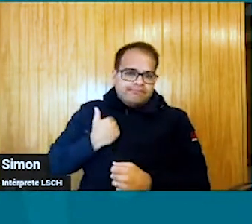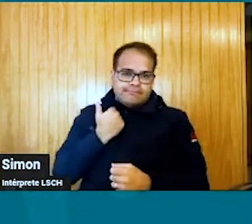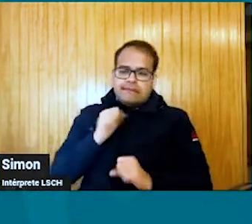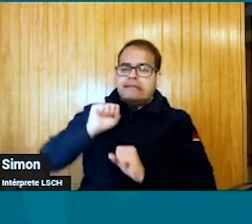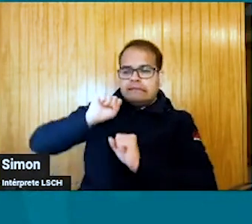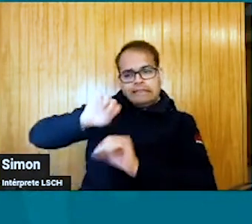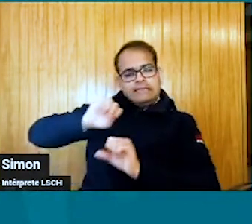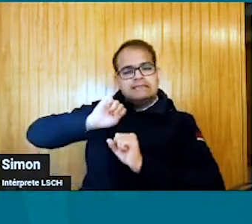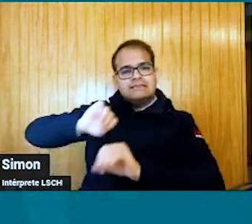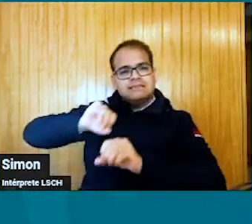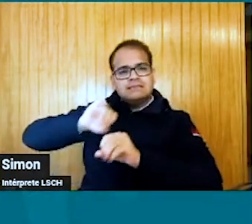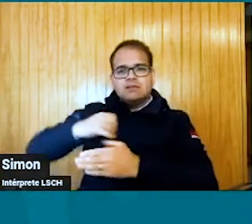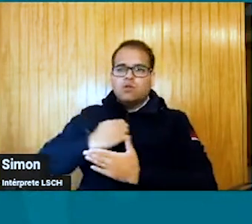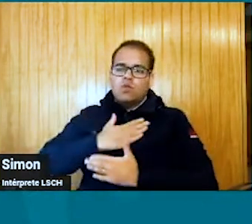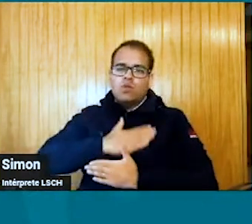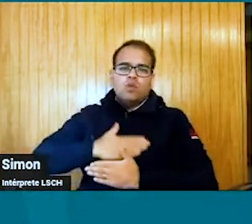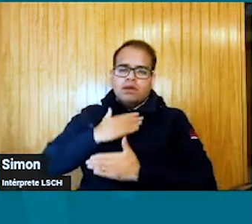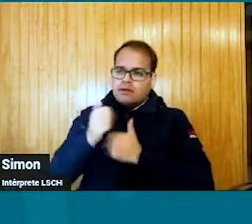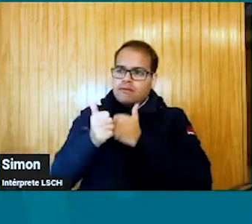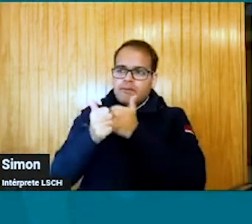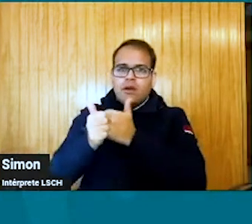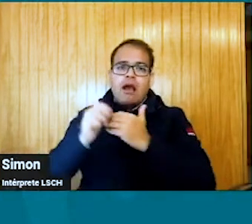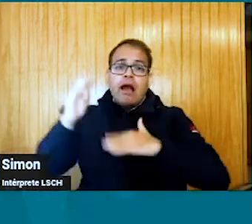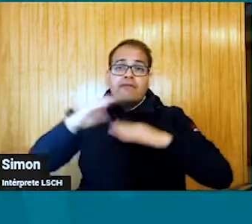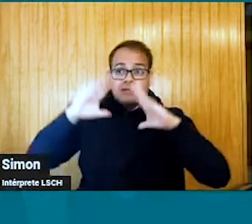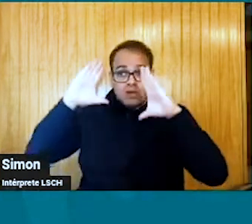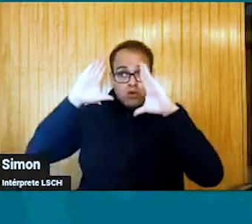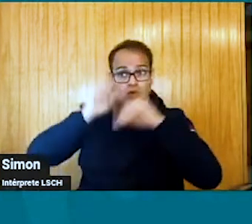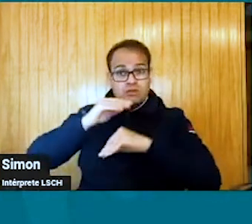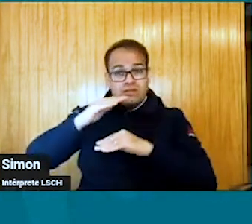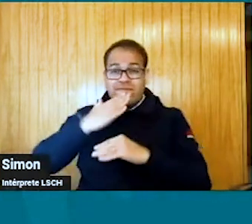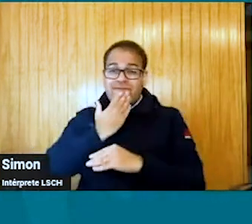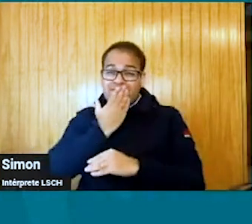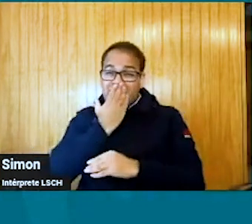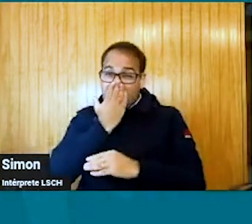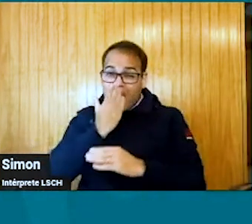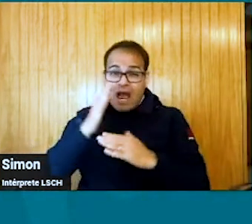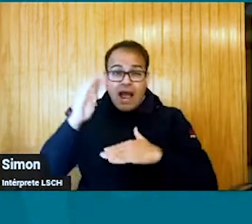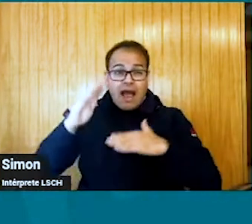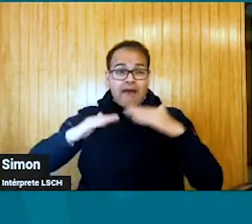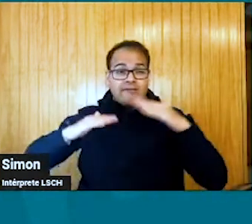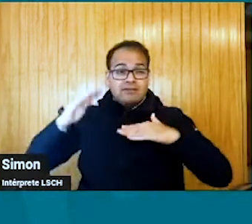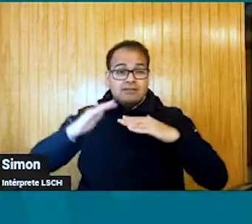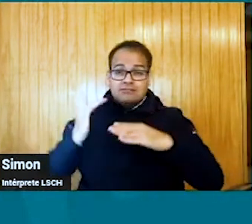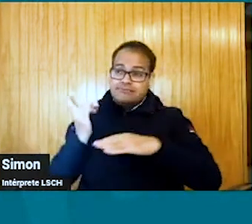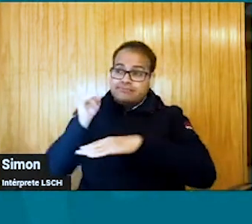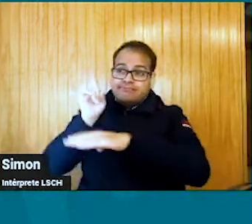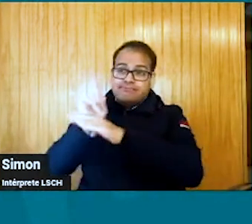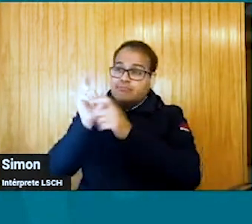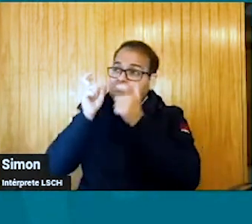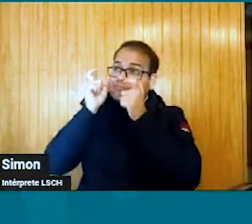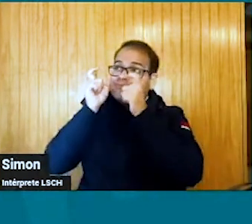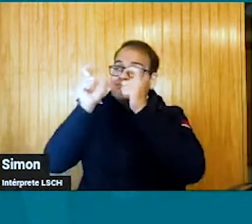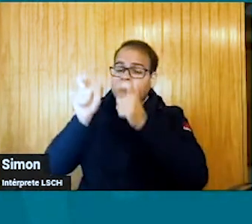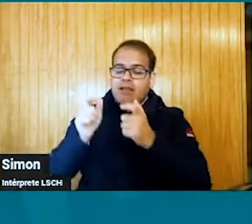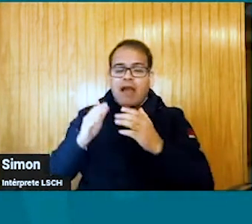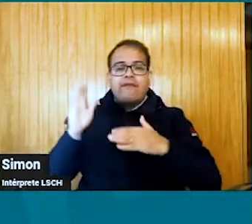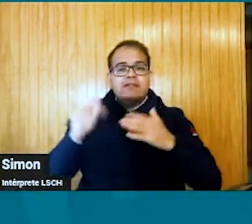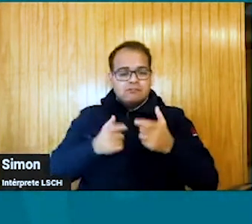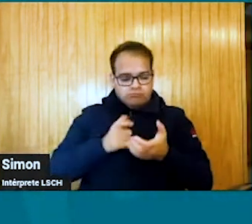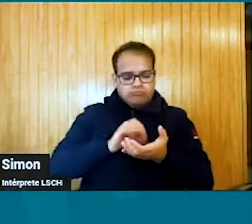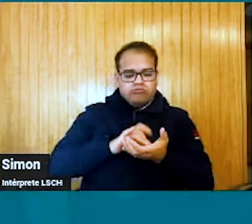capacitar. Incluso en las noches de heladas tenemos gente trabajando controlando máquinas remotamente.